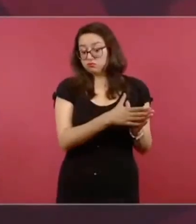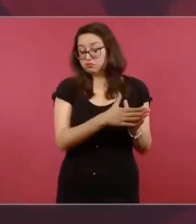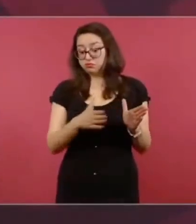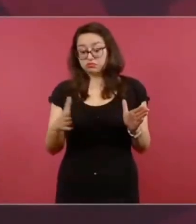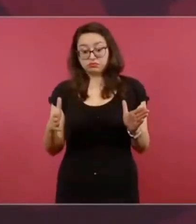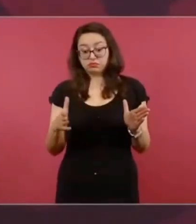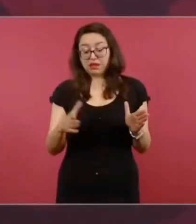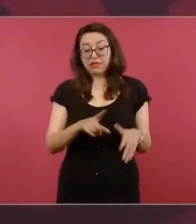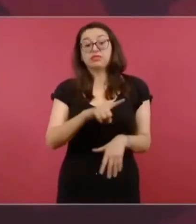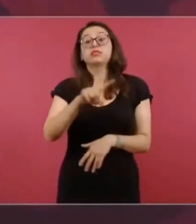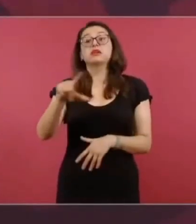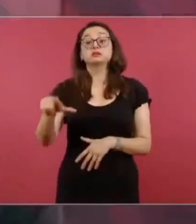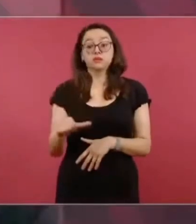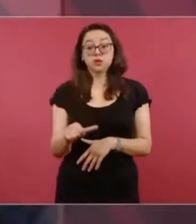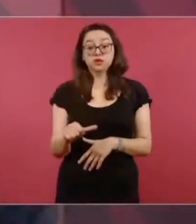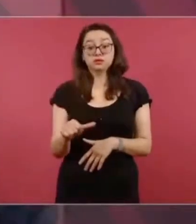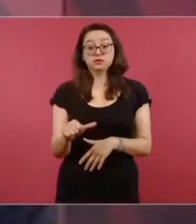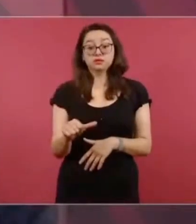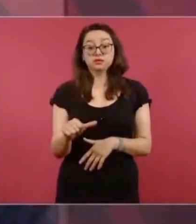ya